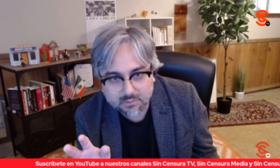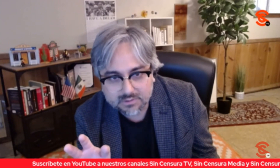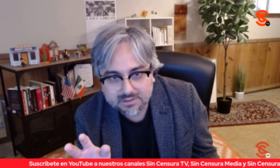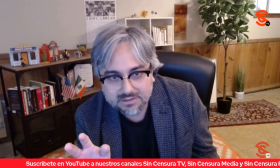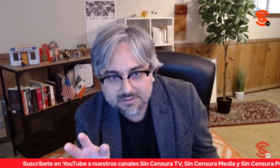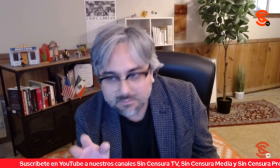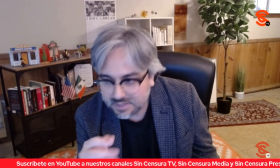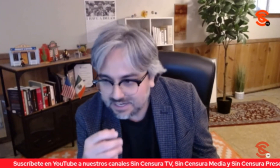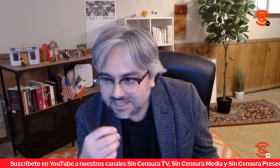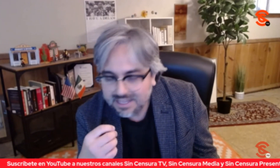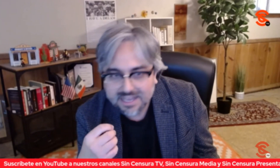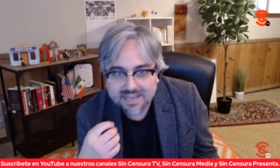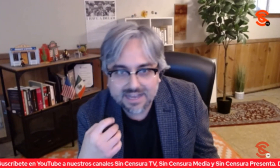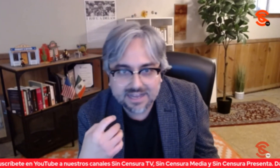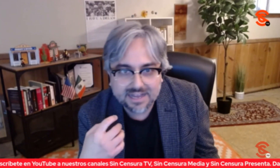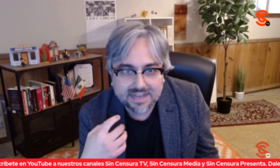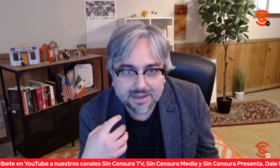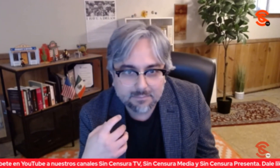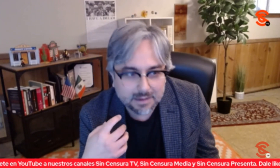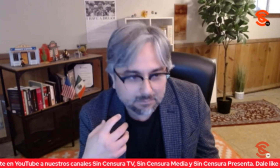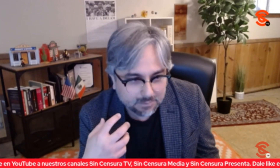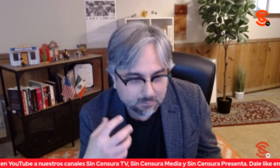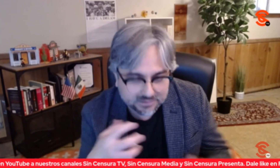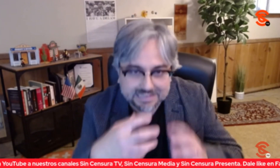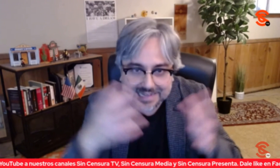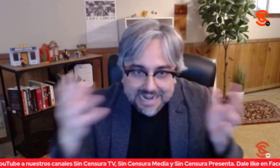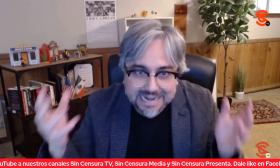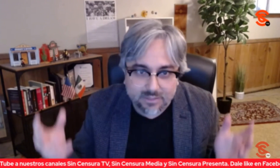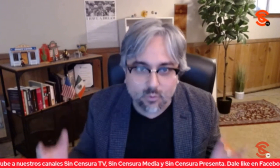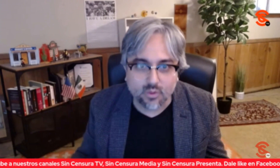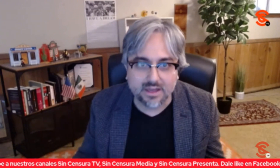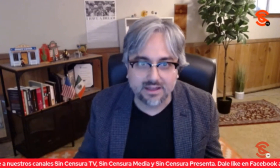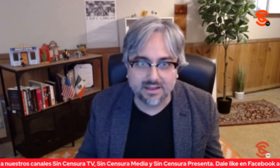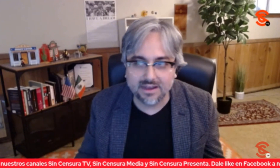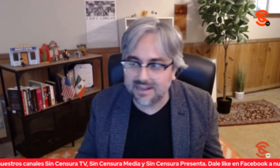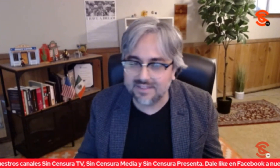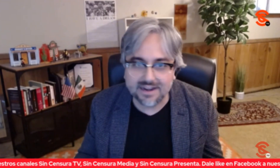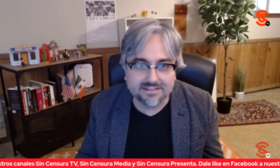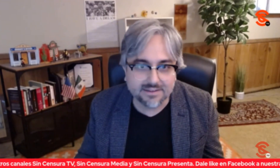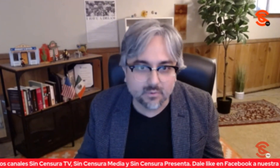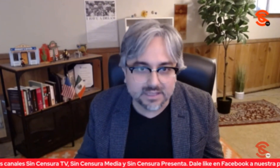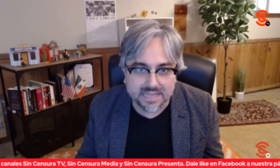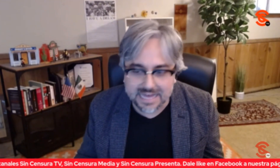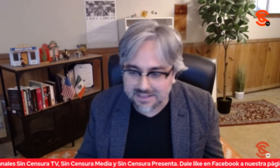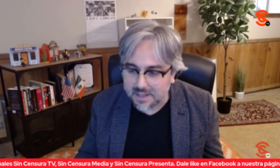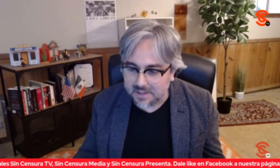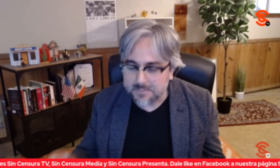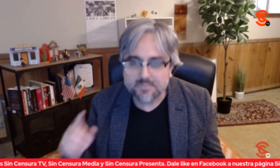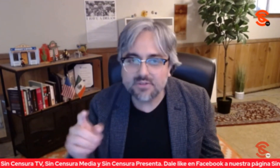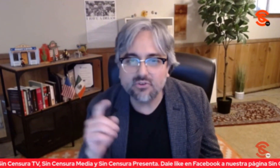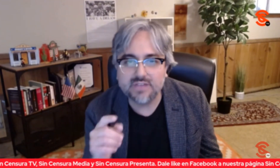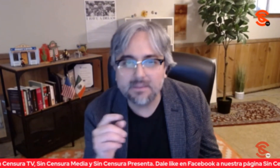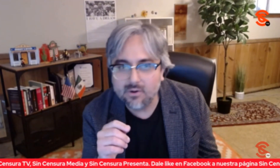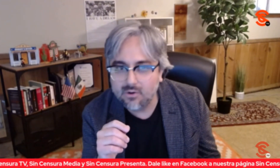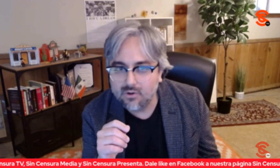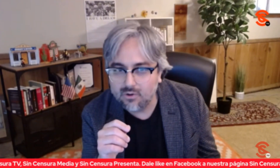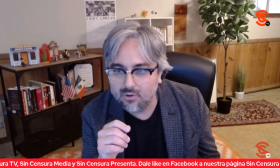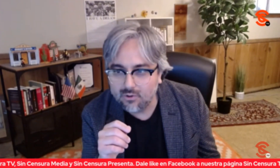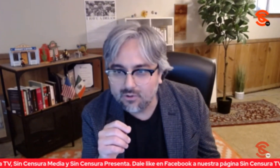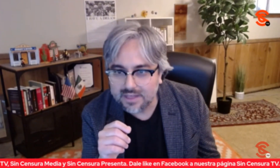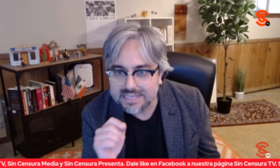López Obrador. Viene pues generar la duda, a generar la inseguridad. No